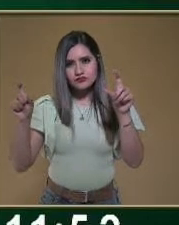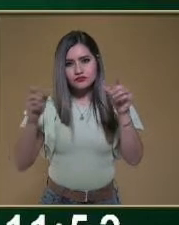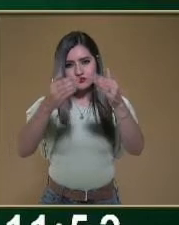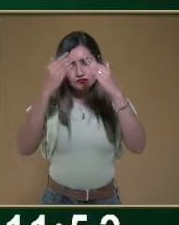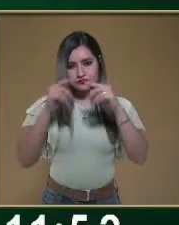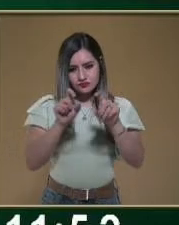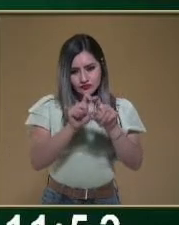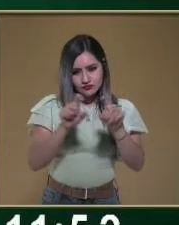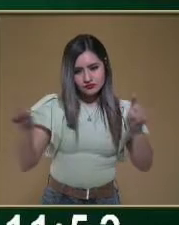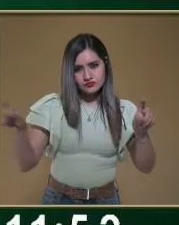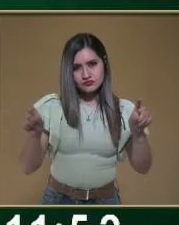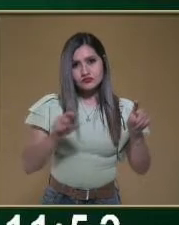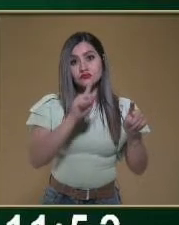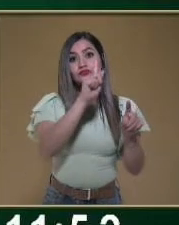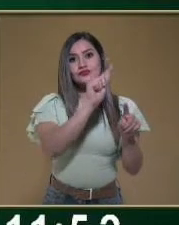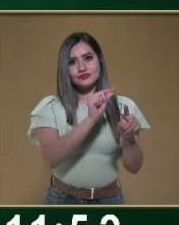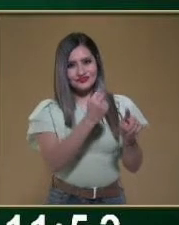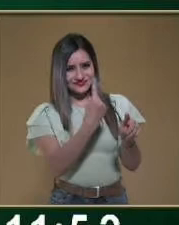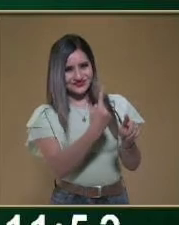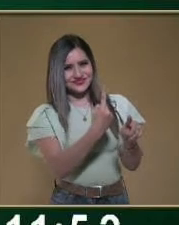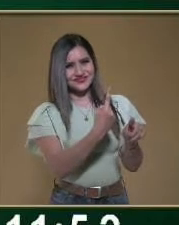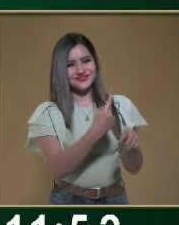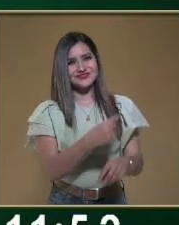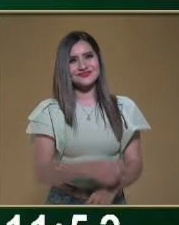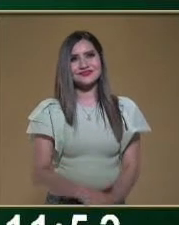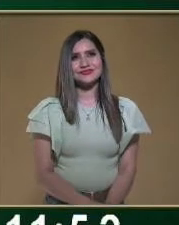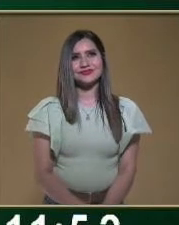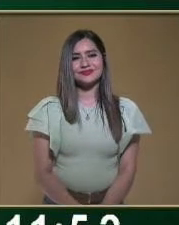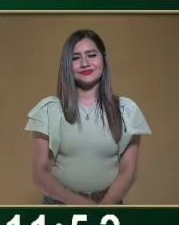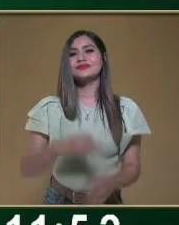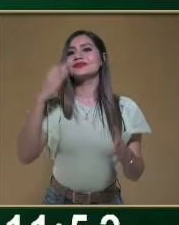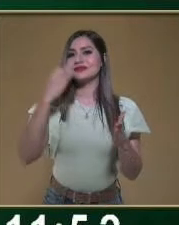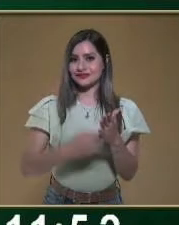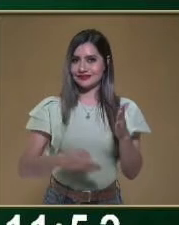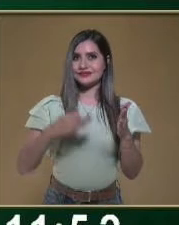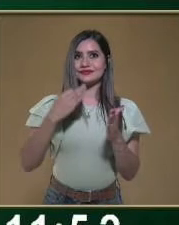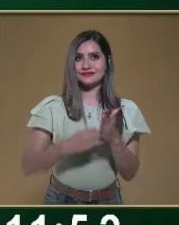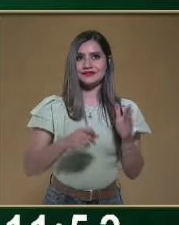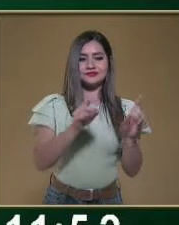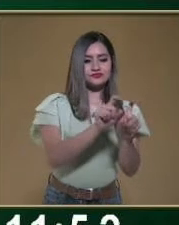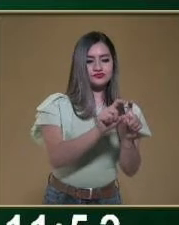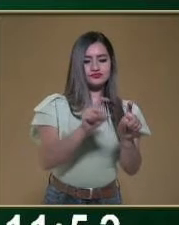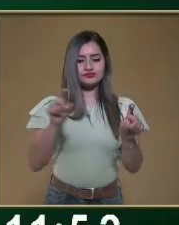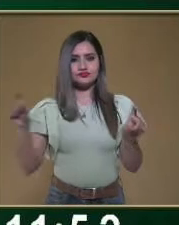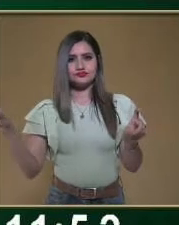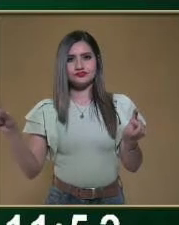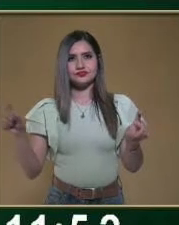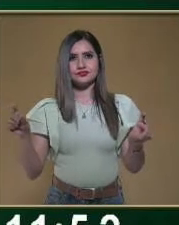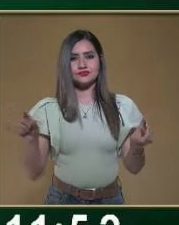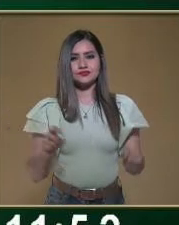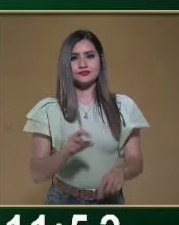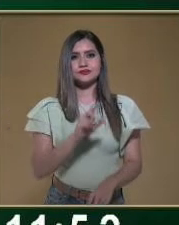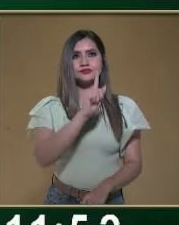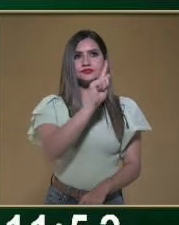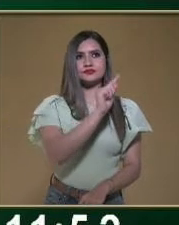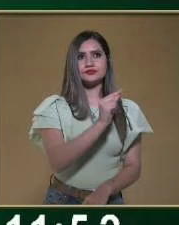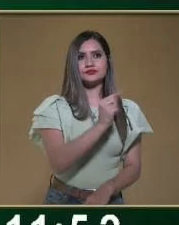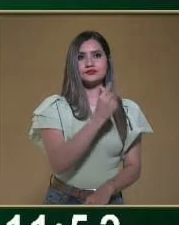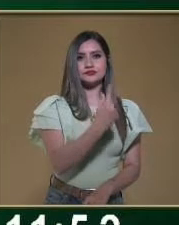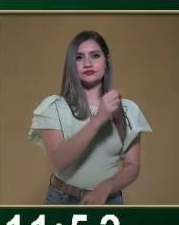abajo sería el 71. ¿Sí? Entonces, me falta esa fila del 71 al 80.